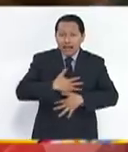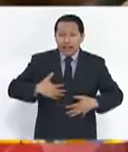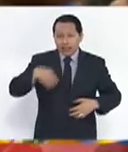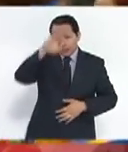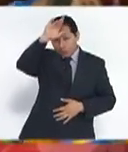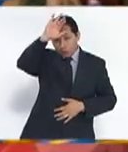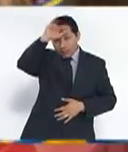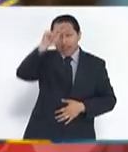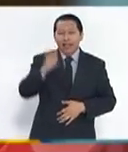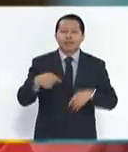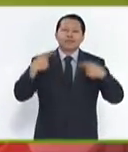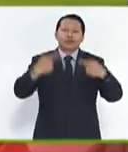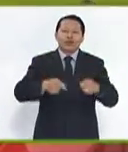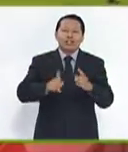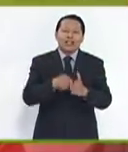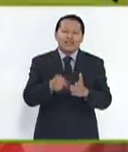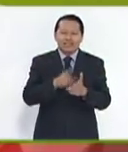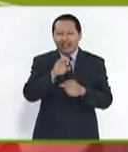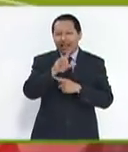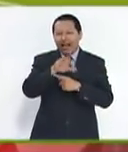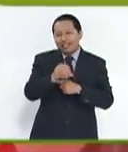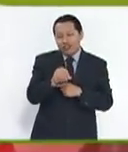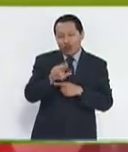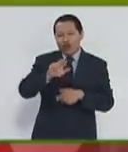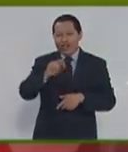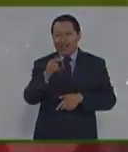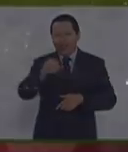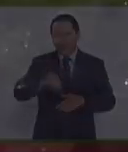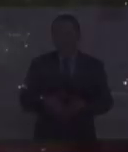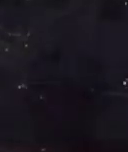Monterrey disputarán una edición más del Clásico Regio.